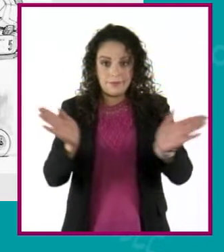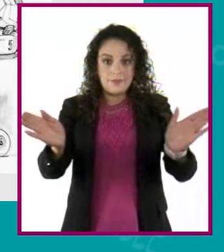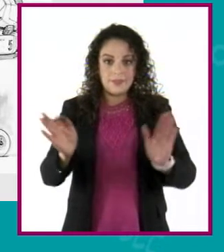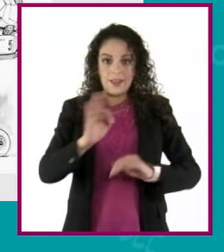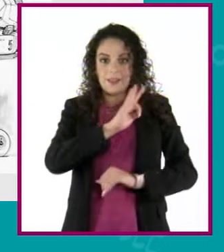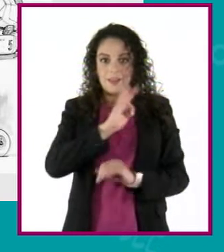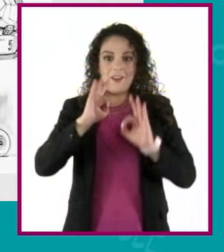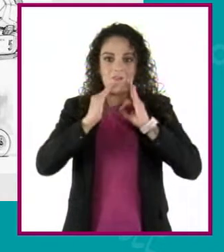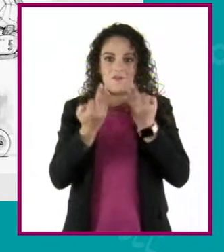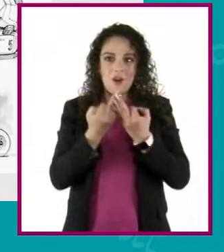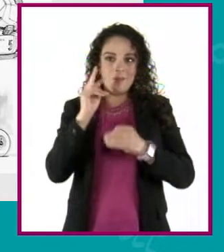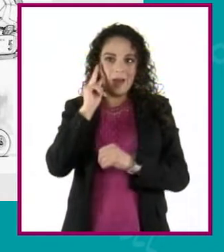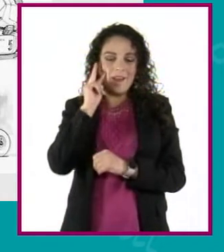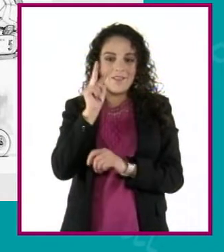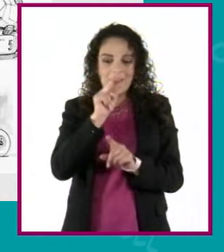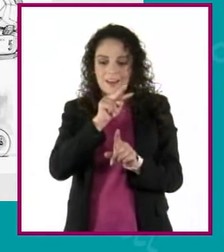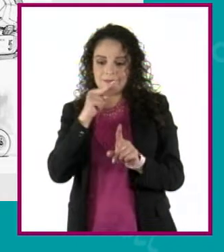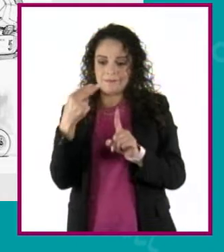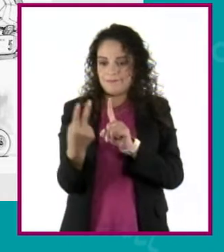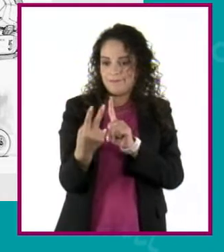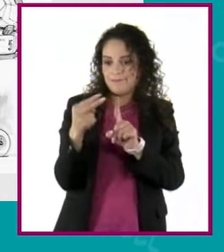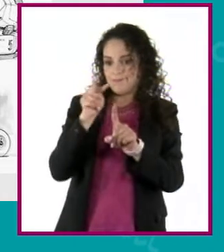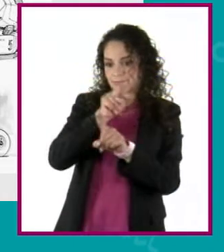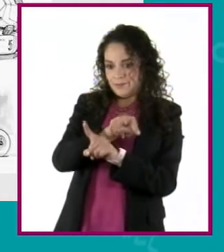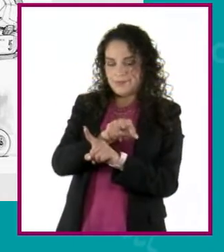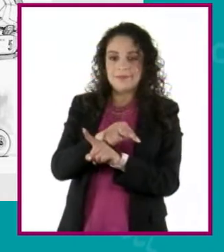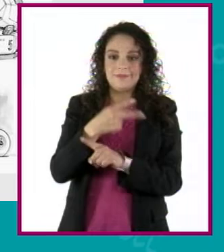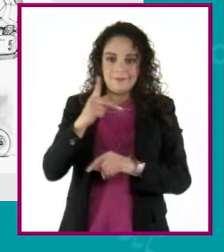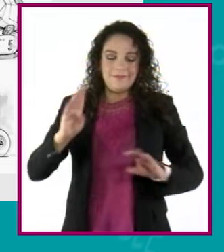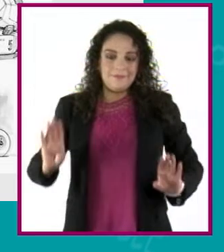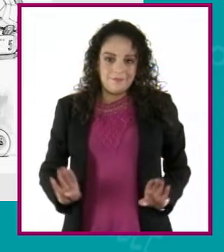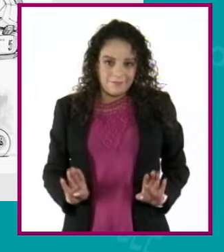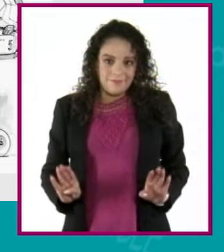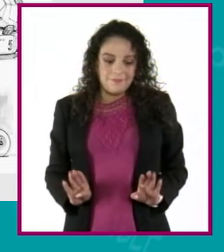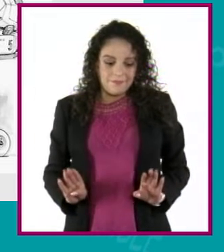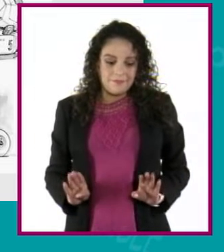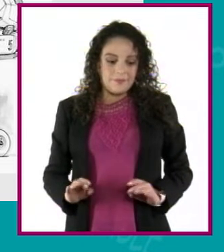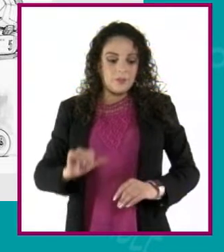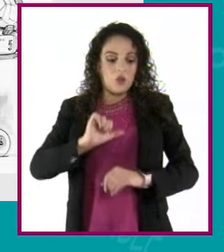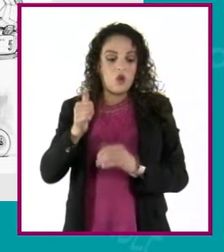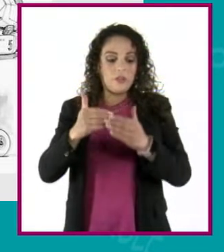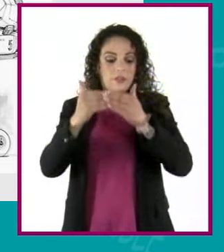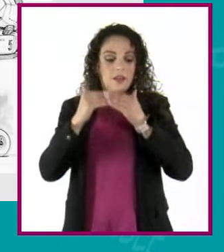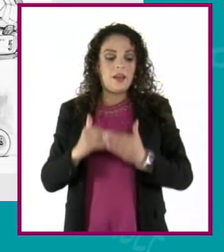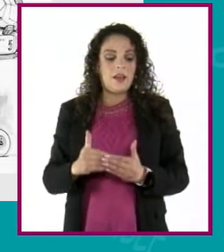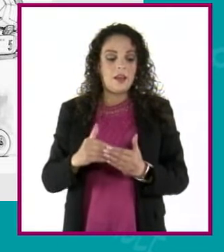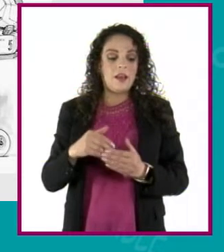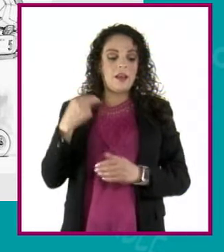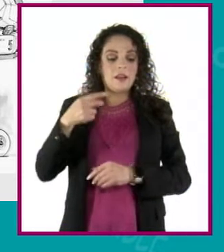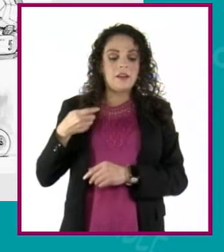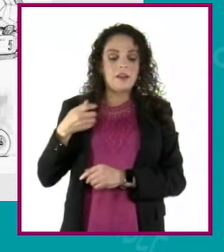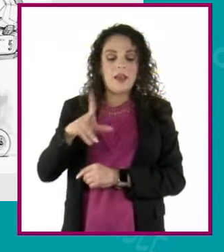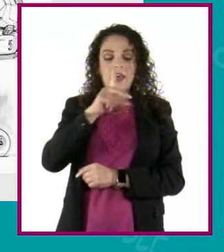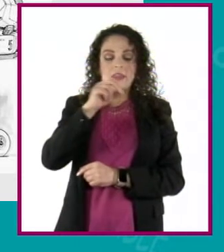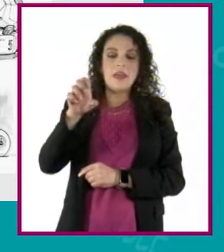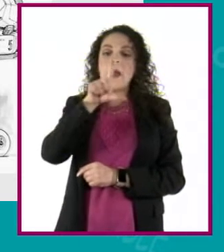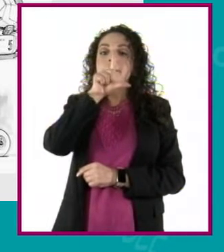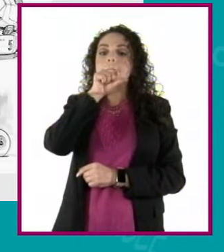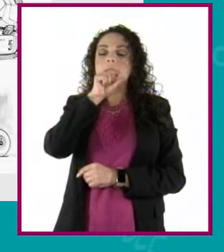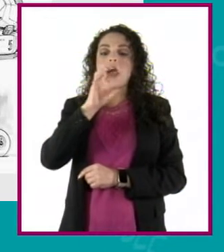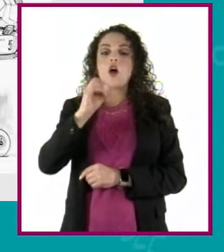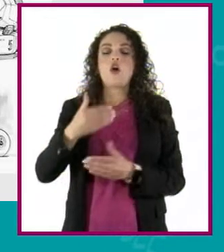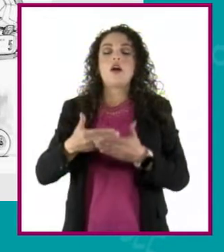vistas que serían como las diferentes formas de perspectivas: vista serena, vista de pájaro, de rana o celeste, que